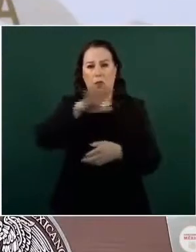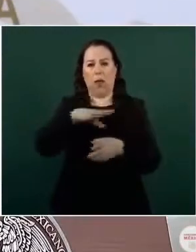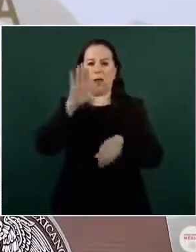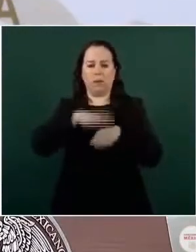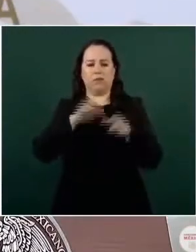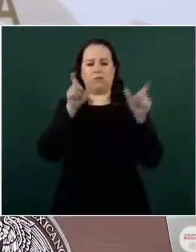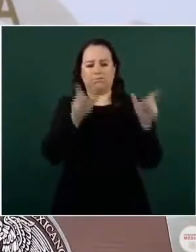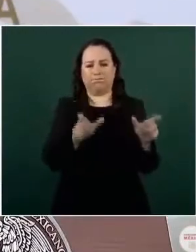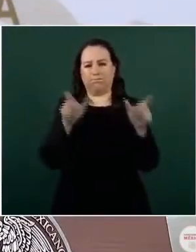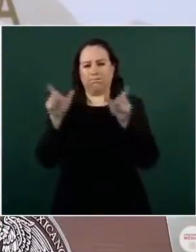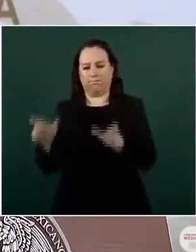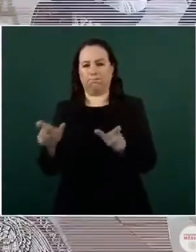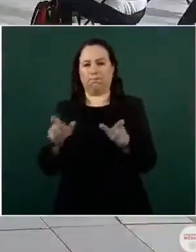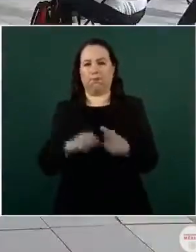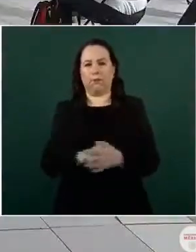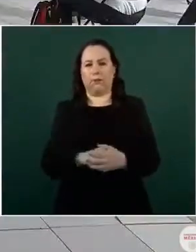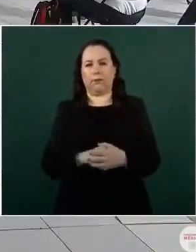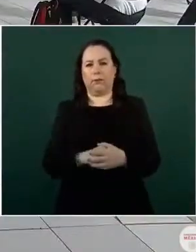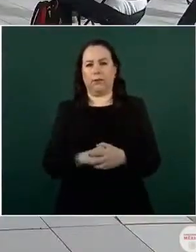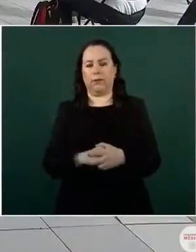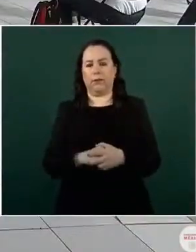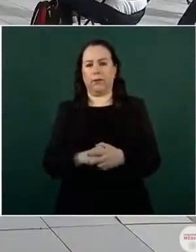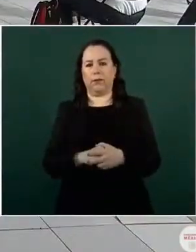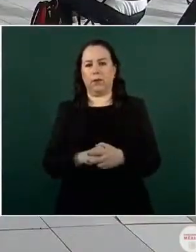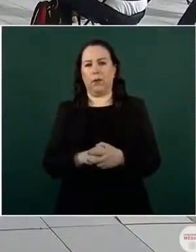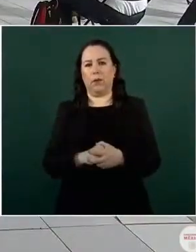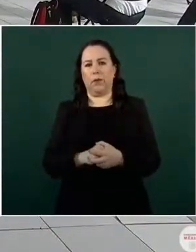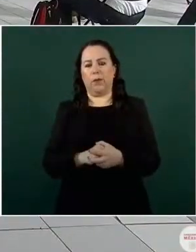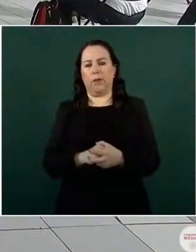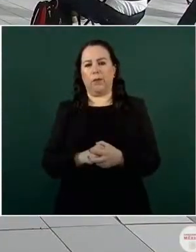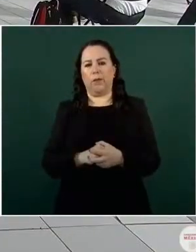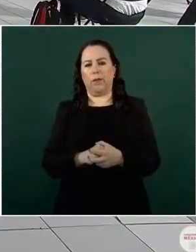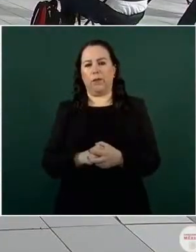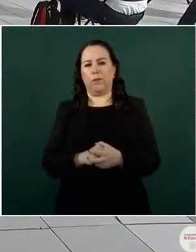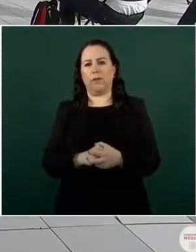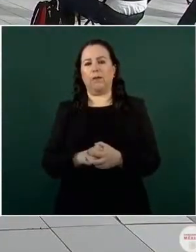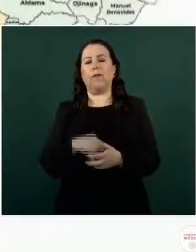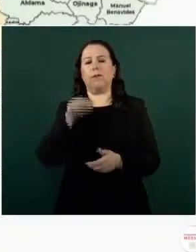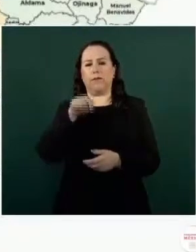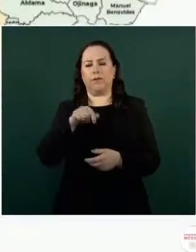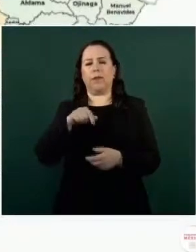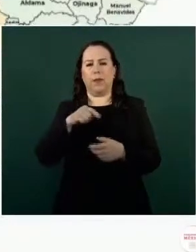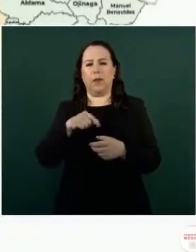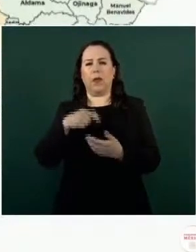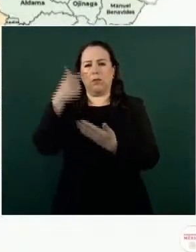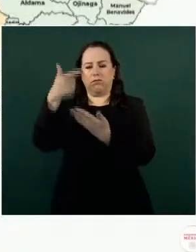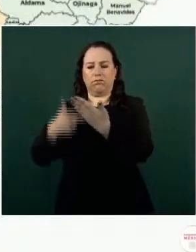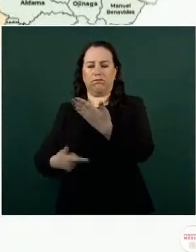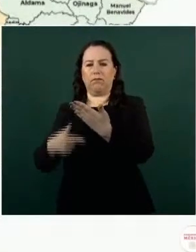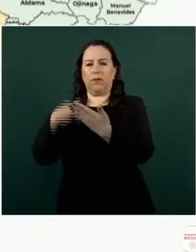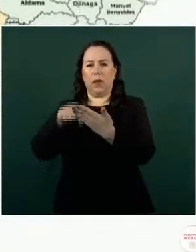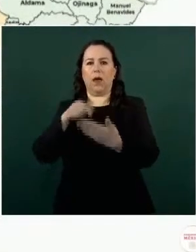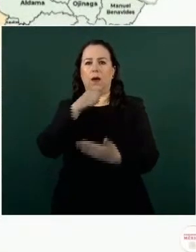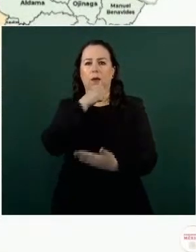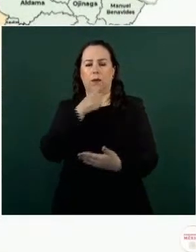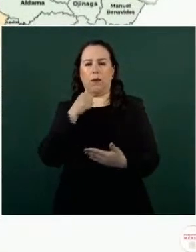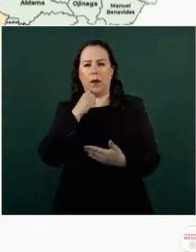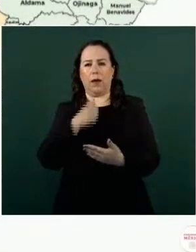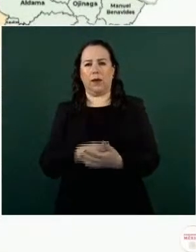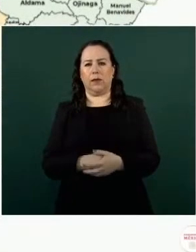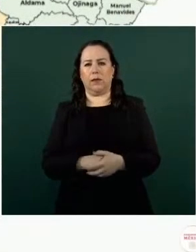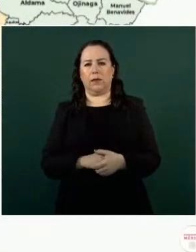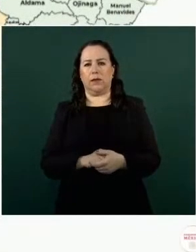por favor. Aquí tenemos las fuerzas de seguridad pública del Estado, donde en Juárez se ubican